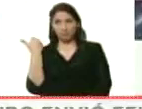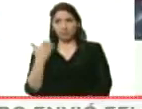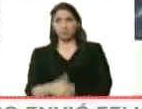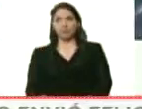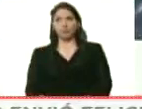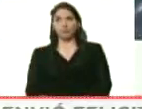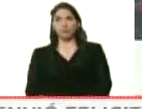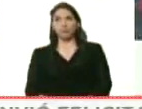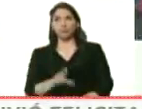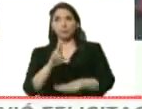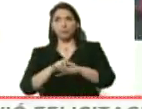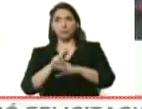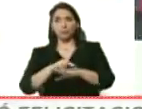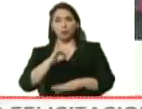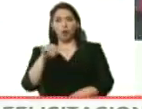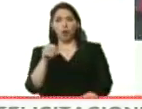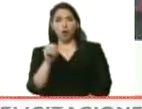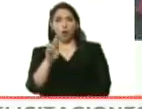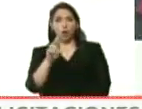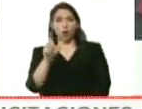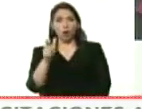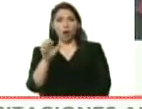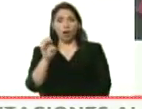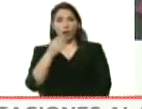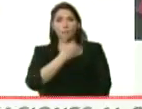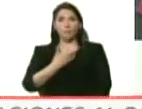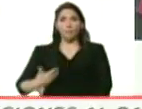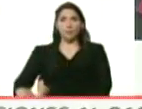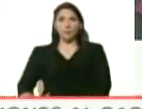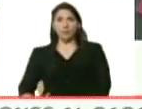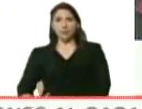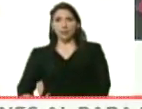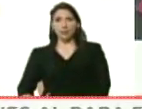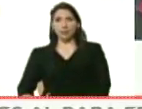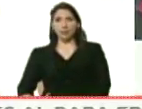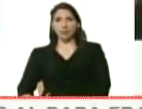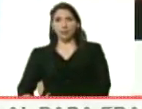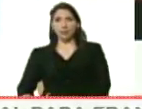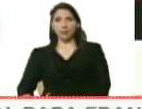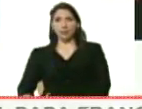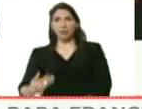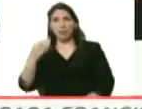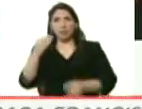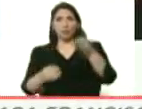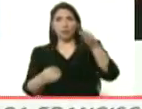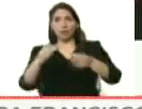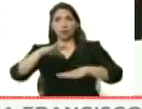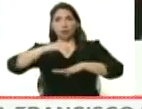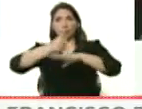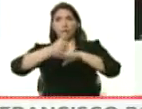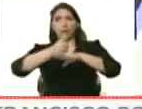Ciudadano doctor Jorge Méndez, presidente de la Corte de Apelación del Tribunal Supremo de Justicia.